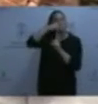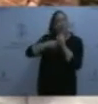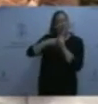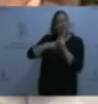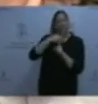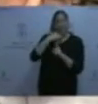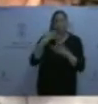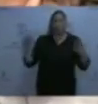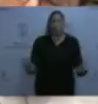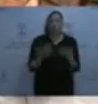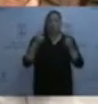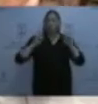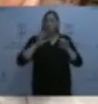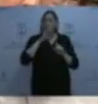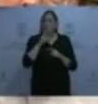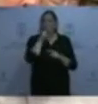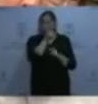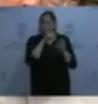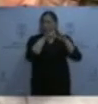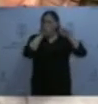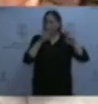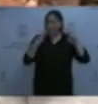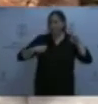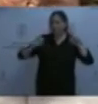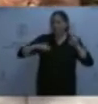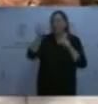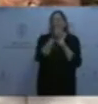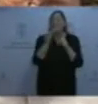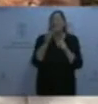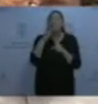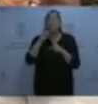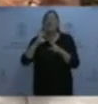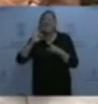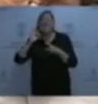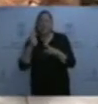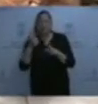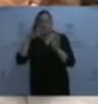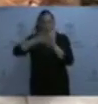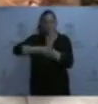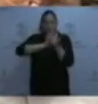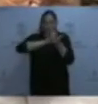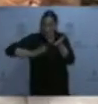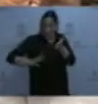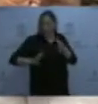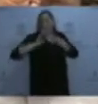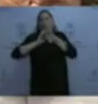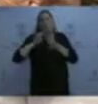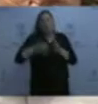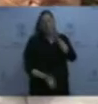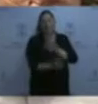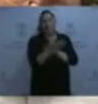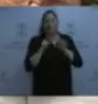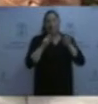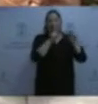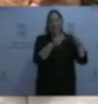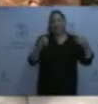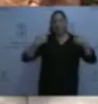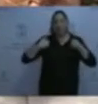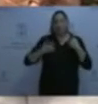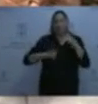si tenemos en cuenta que Pearson es el responsable del famoso test PISA, del informe PISA. Esta empresa manifiesta en su página web que su principal